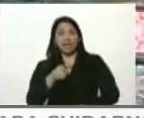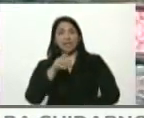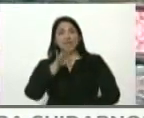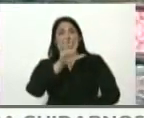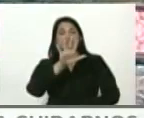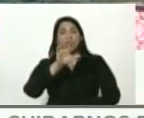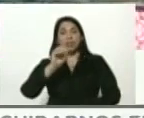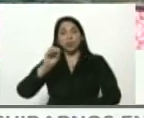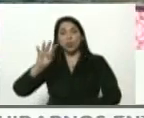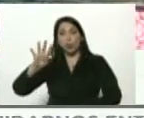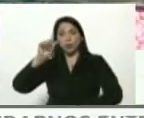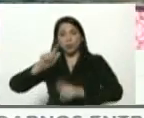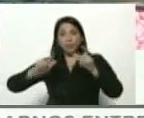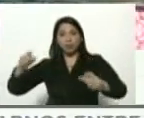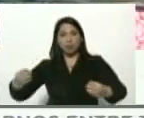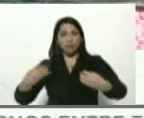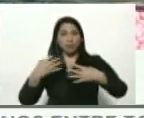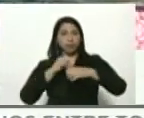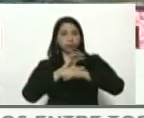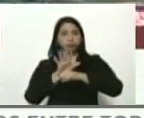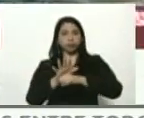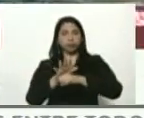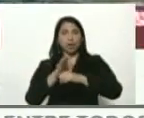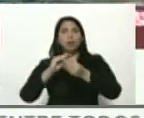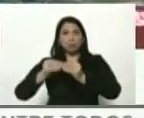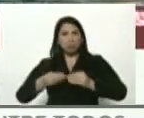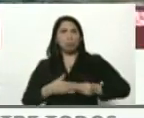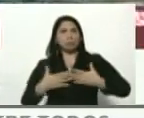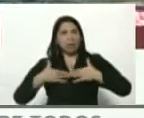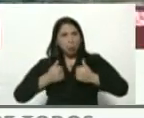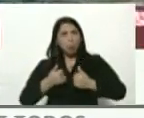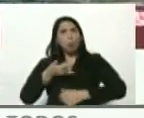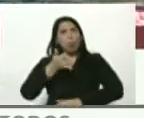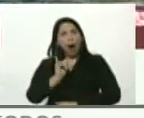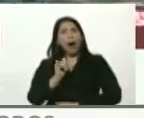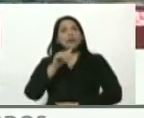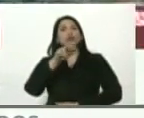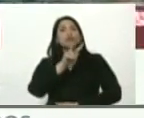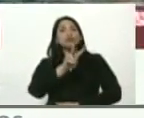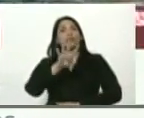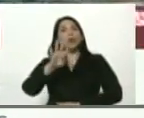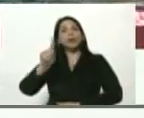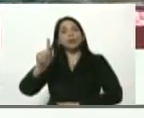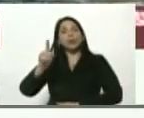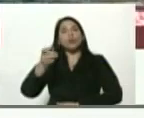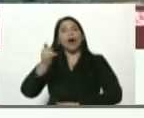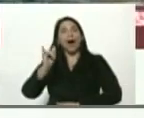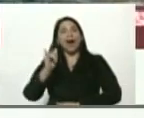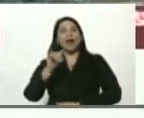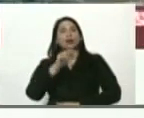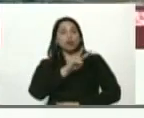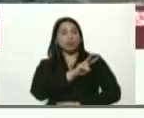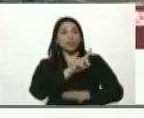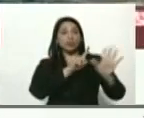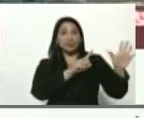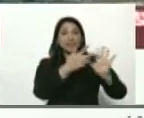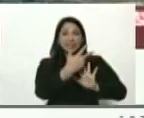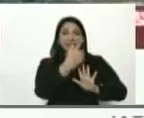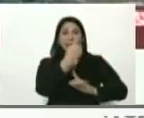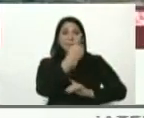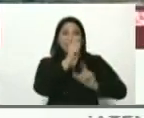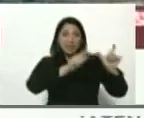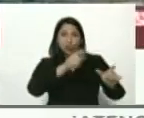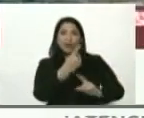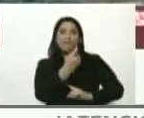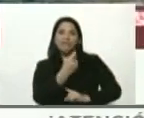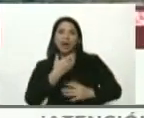504 casos, están recuperados 241, es decir, que están activos 263 casos.